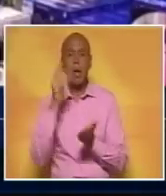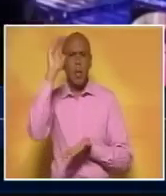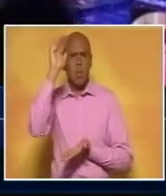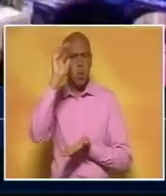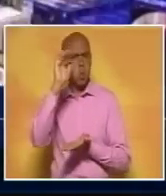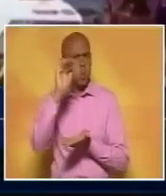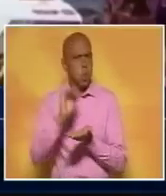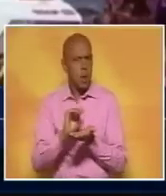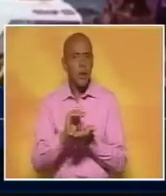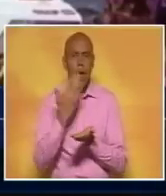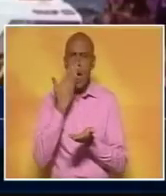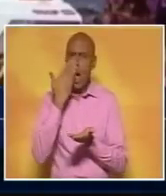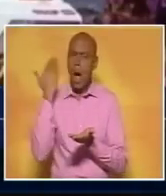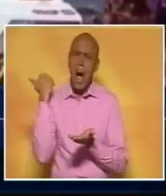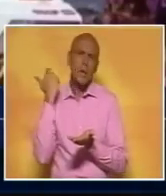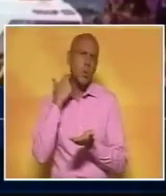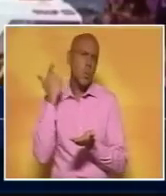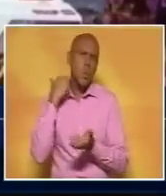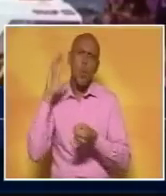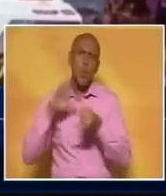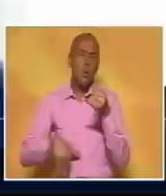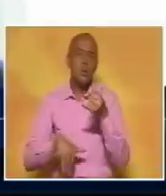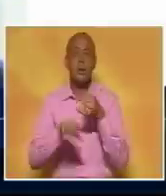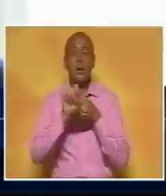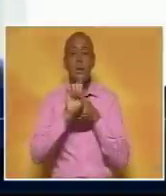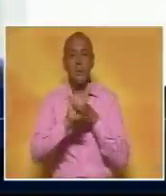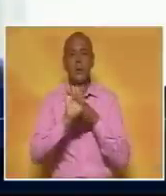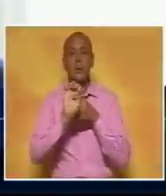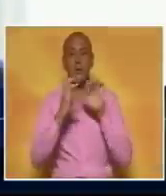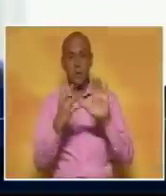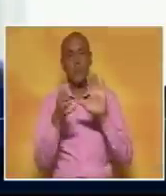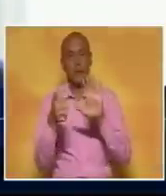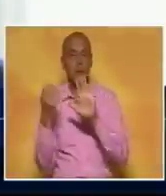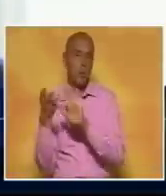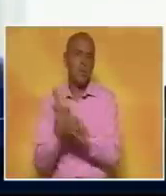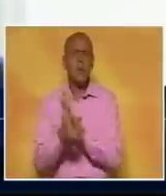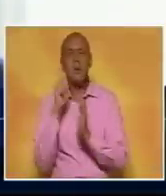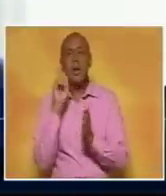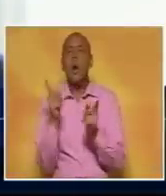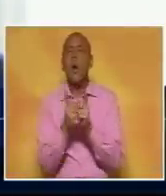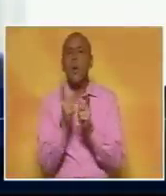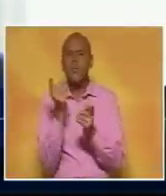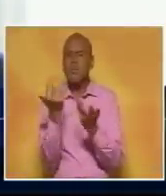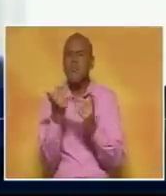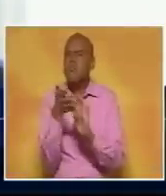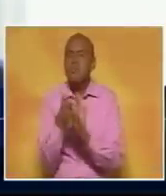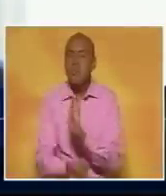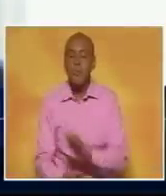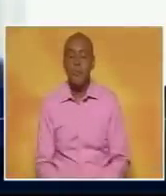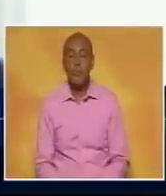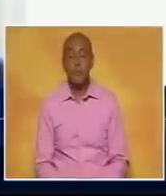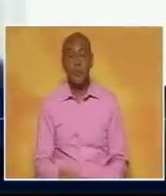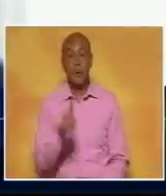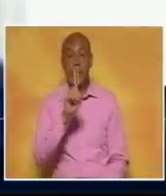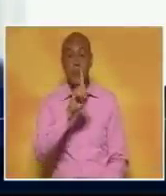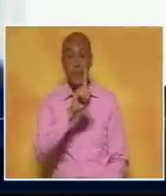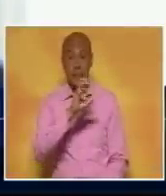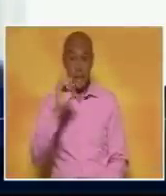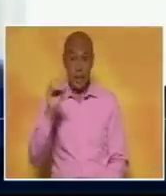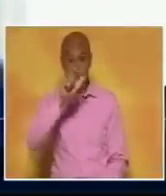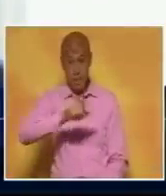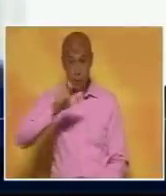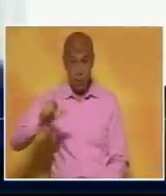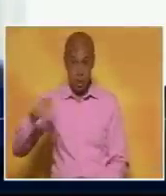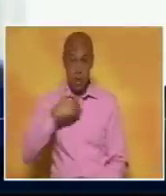desde 1969. Para entender, hablamos con el economista Stan Boyer. De cada 100 personas que quieran